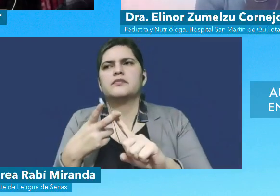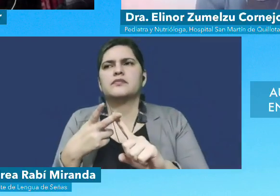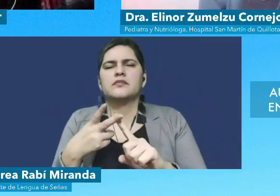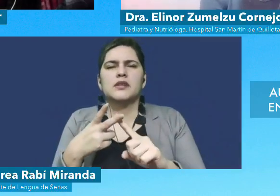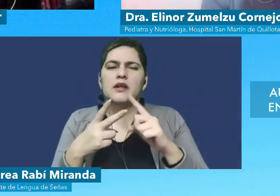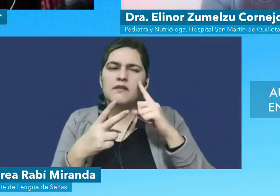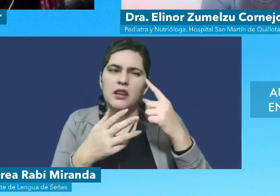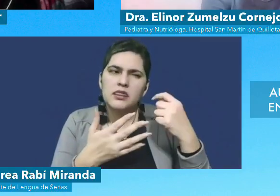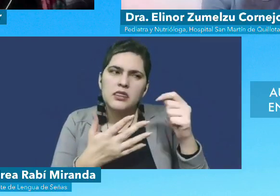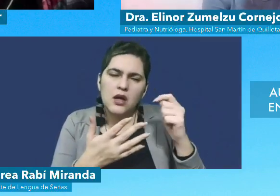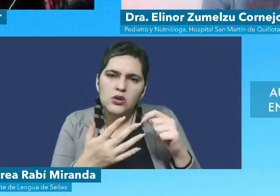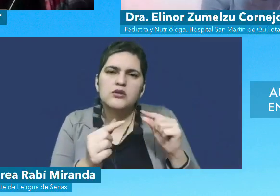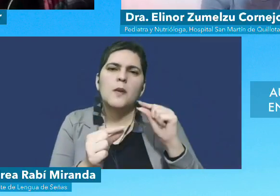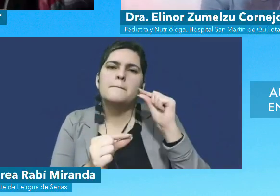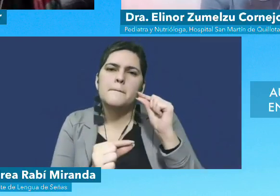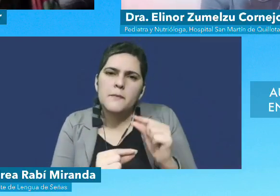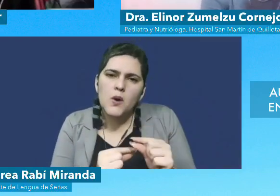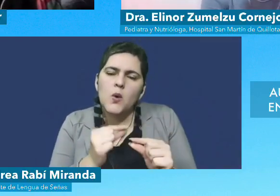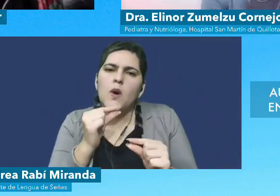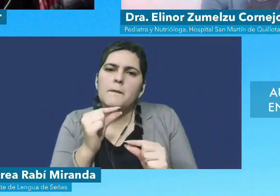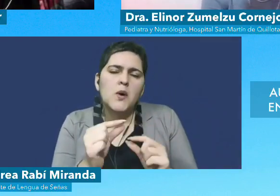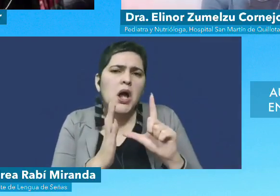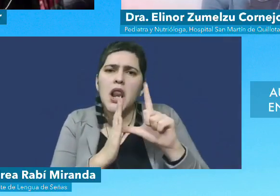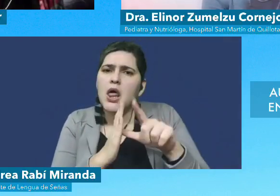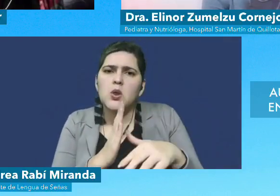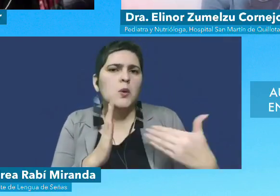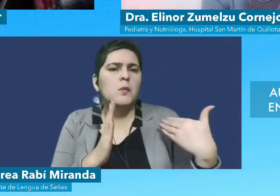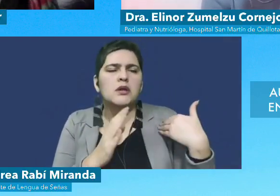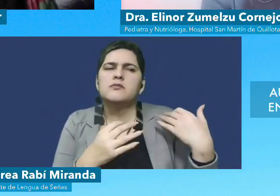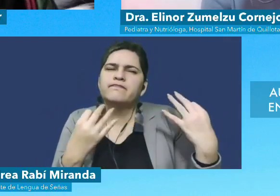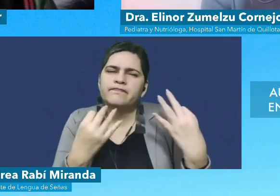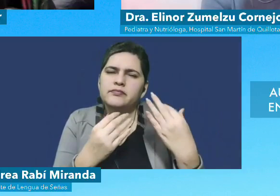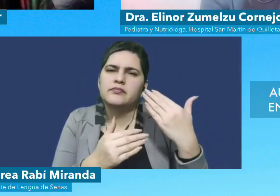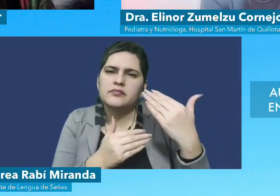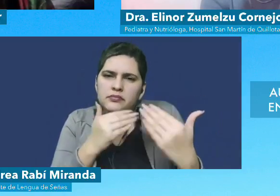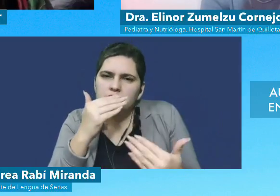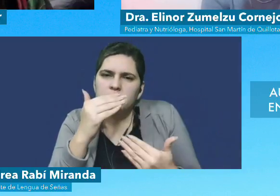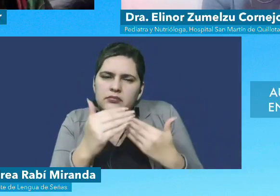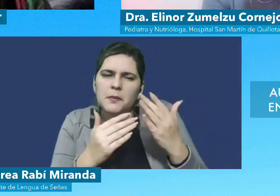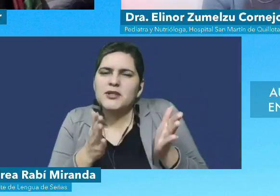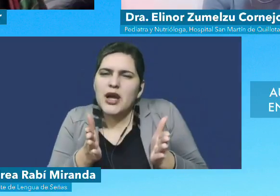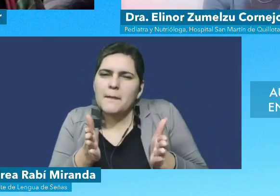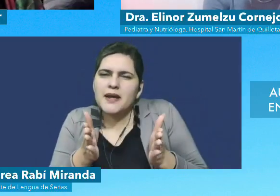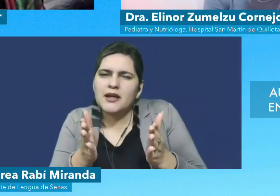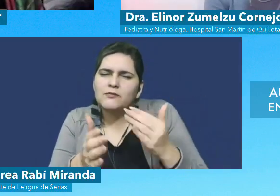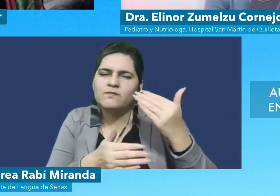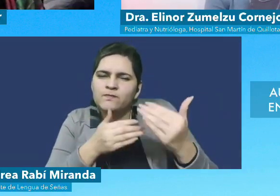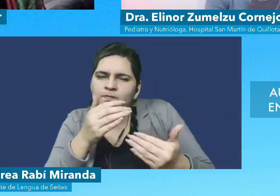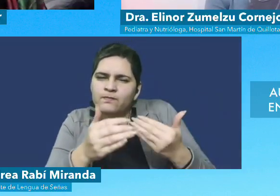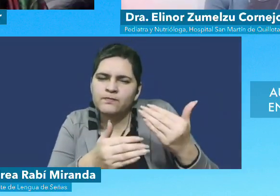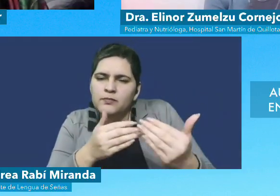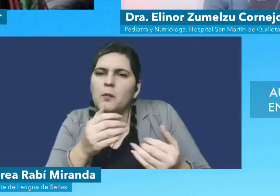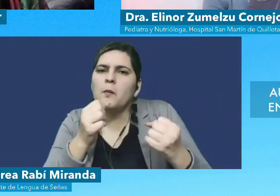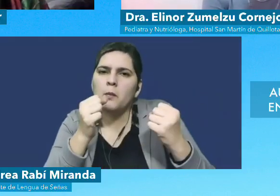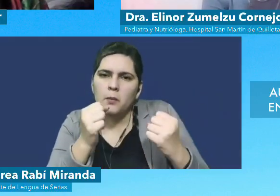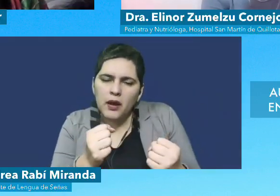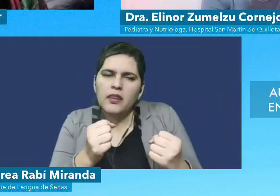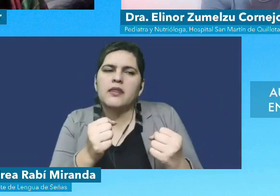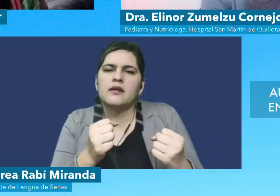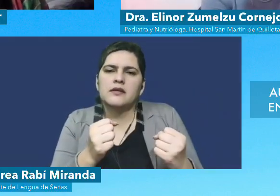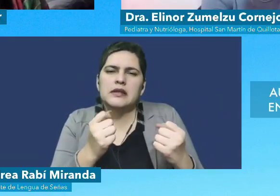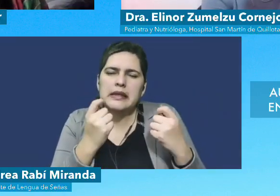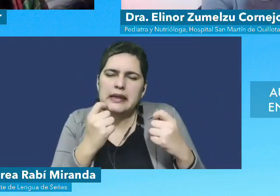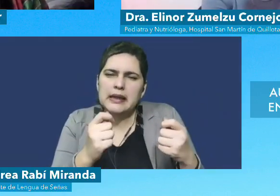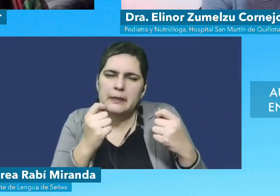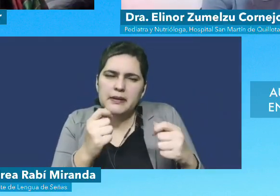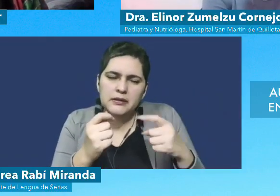lento pero seguro, así que hay un camino, eso es lo más importante. Y hay un tratamiento para eso. De todas maneras, mañana